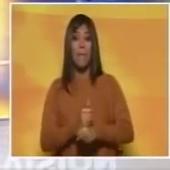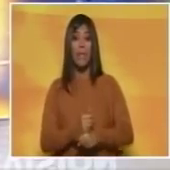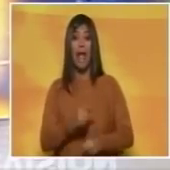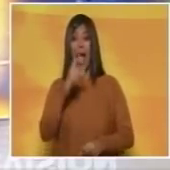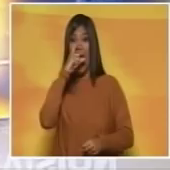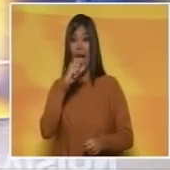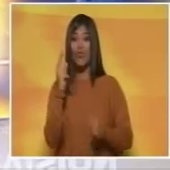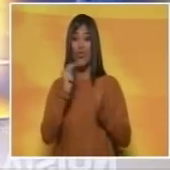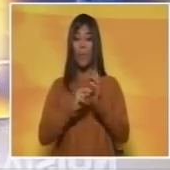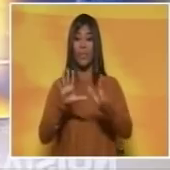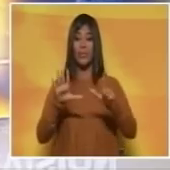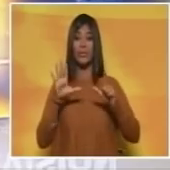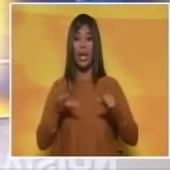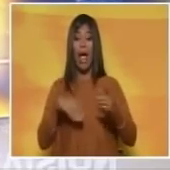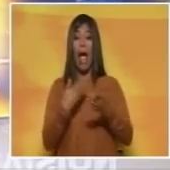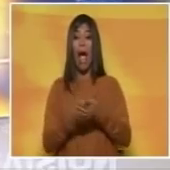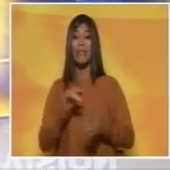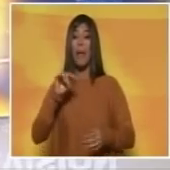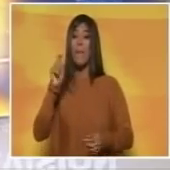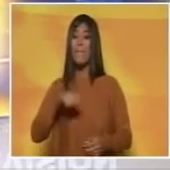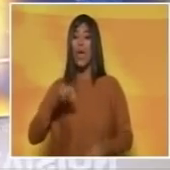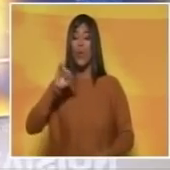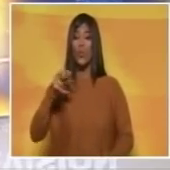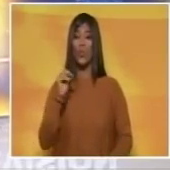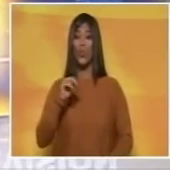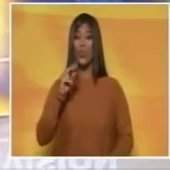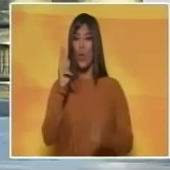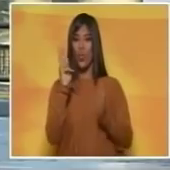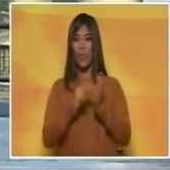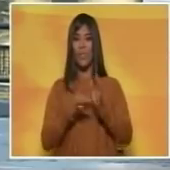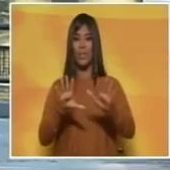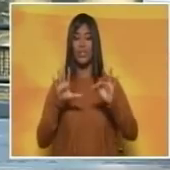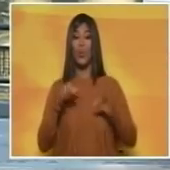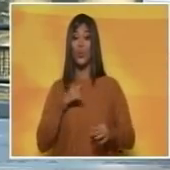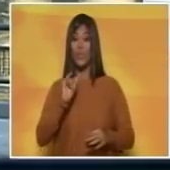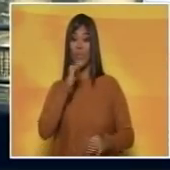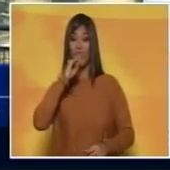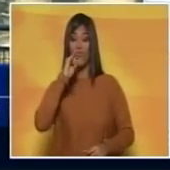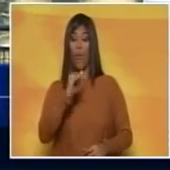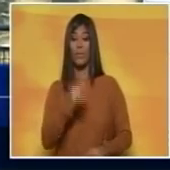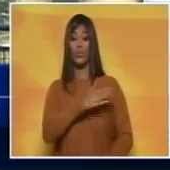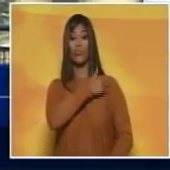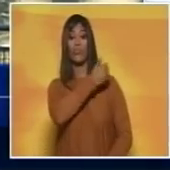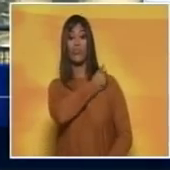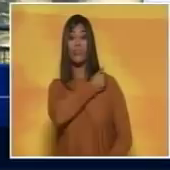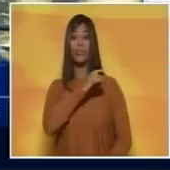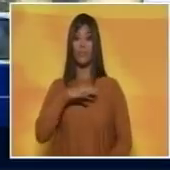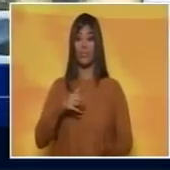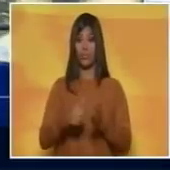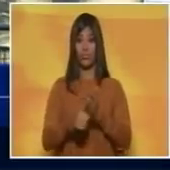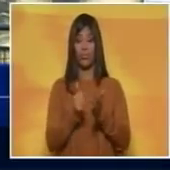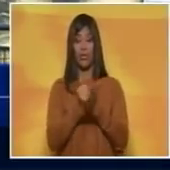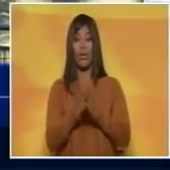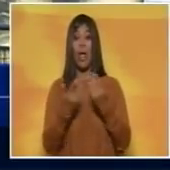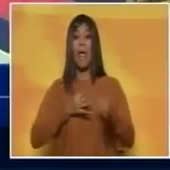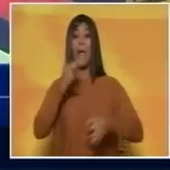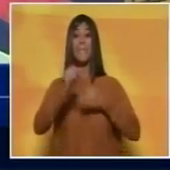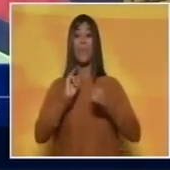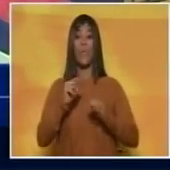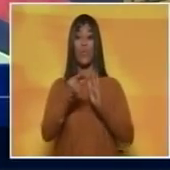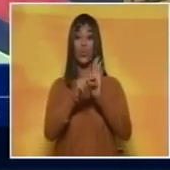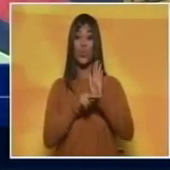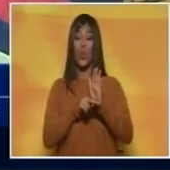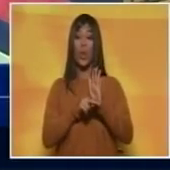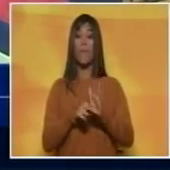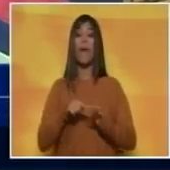el año 2016 hasta el mes de junio de 2018. A través de un comunicado, el director del ente, Gustavo Vizcaíno, destacó que este